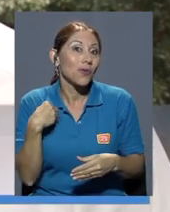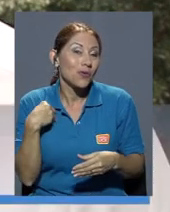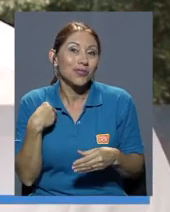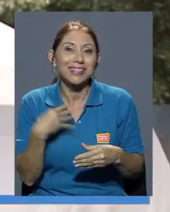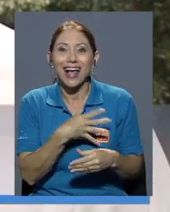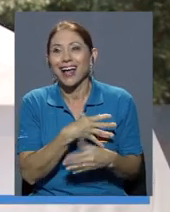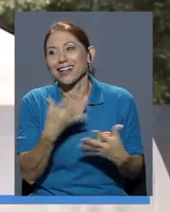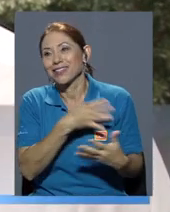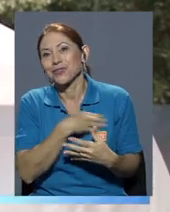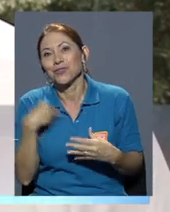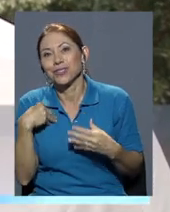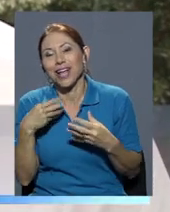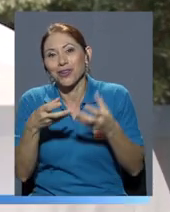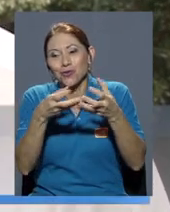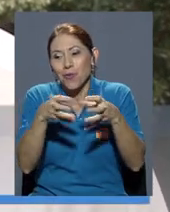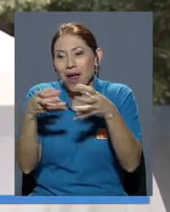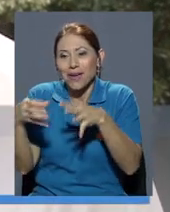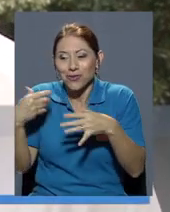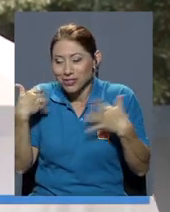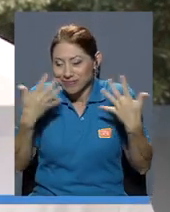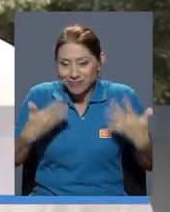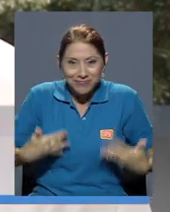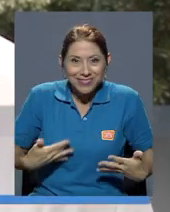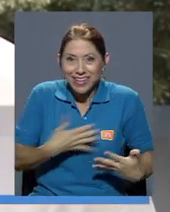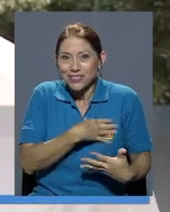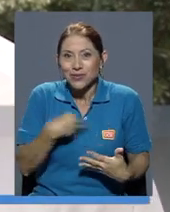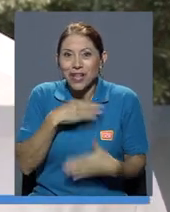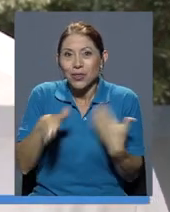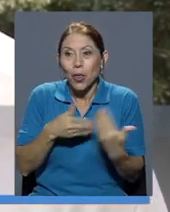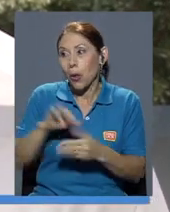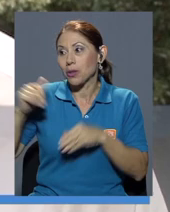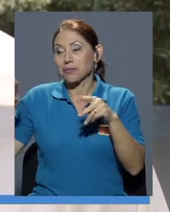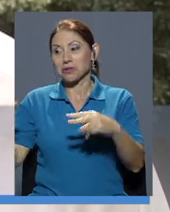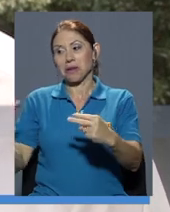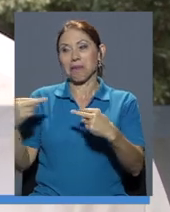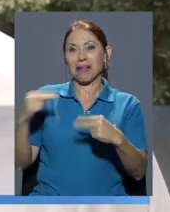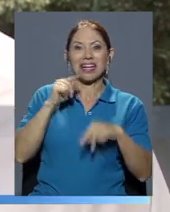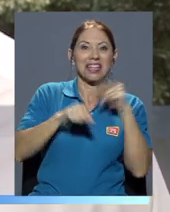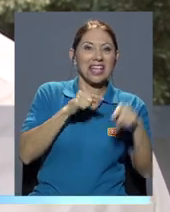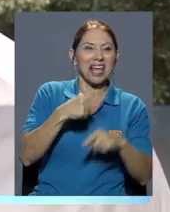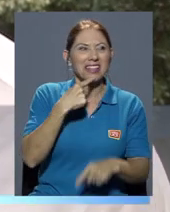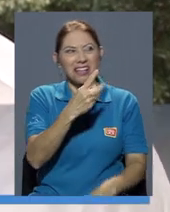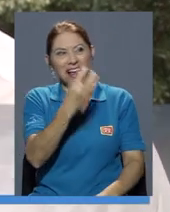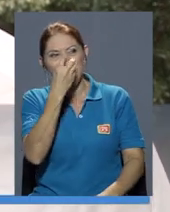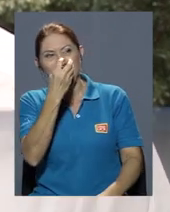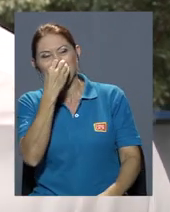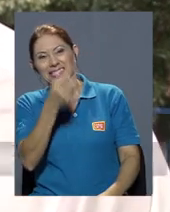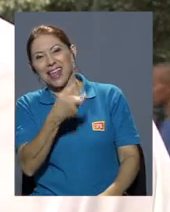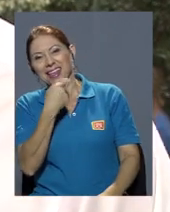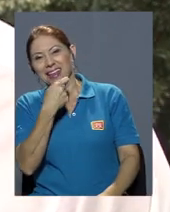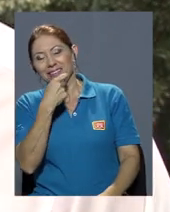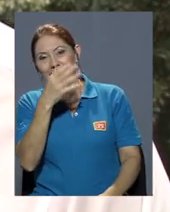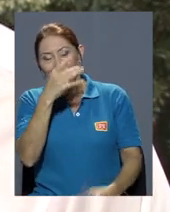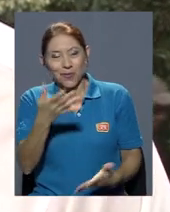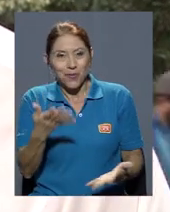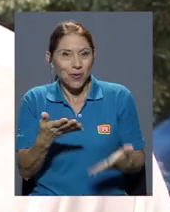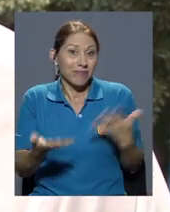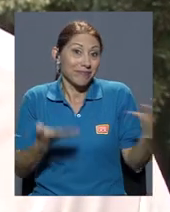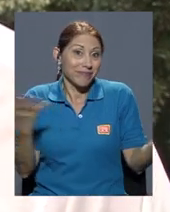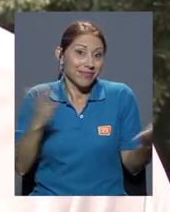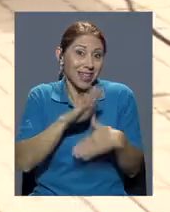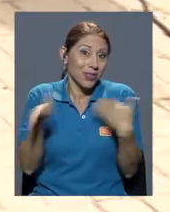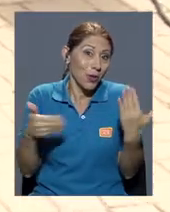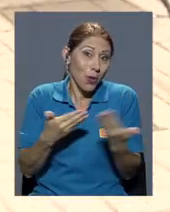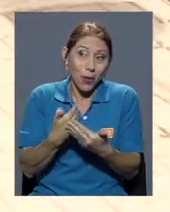guindando, les gusta todo, pero otros también te critican, ¿verdad? Que qué payasada, que qué ridículo, y como de todo